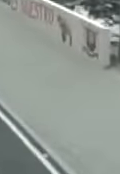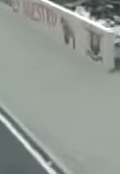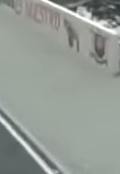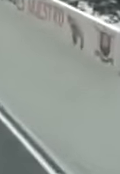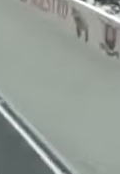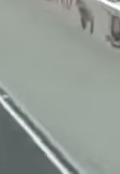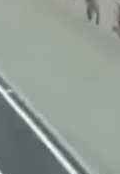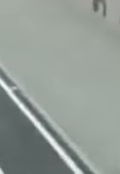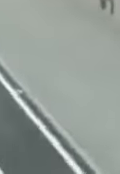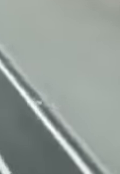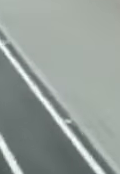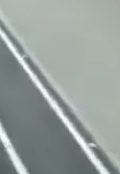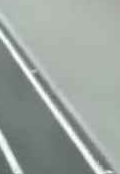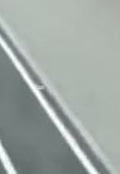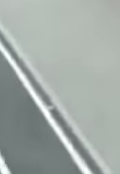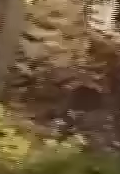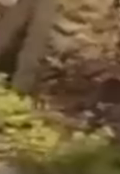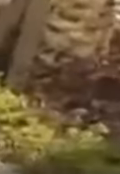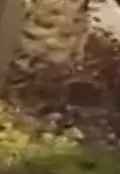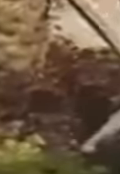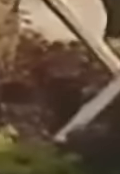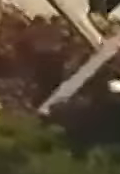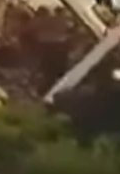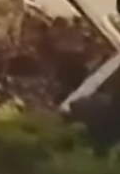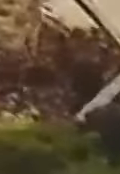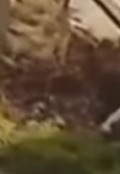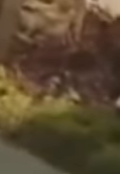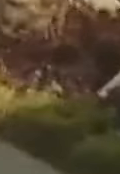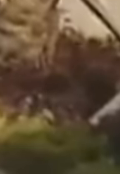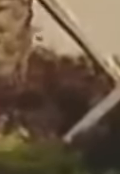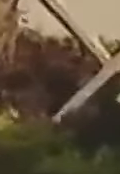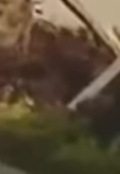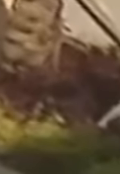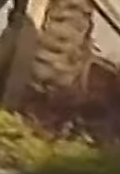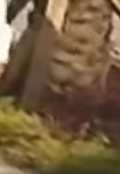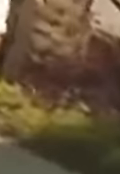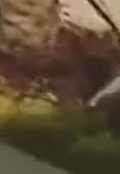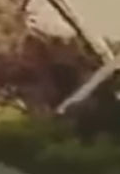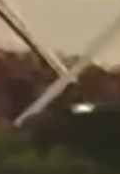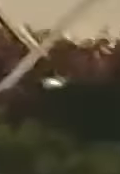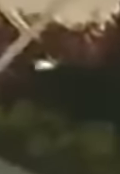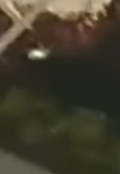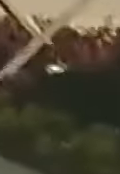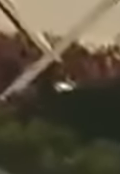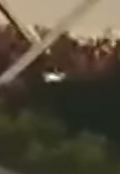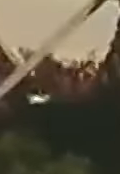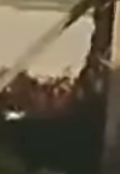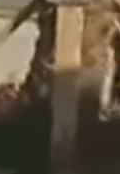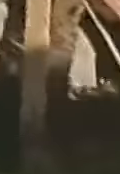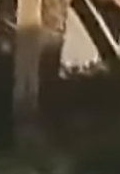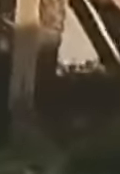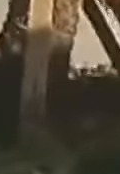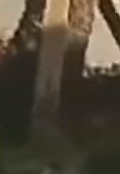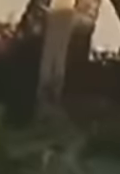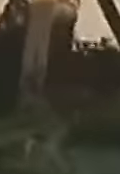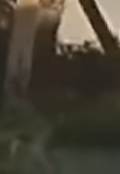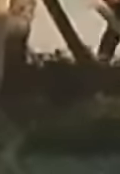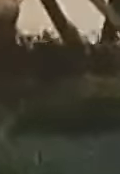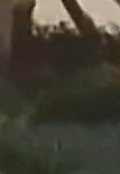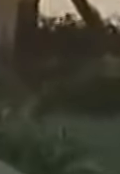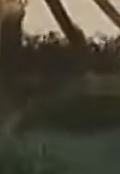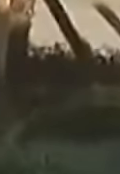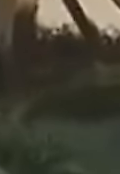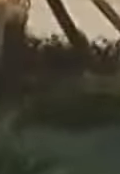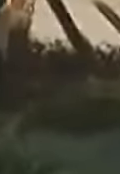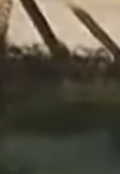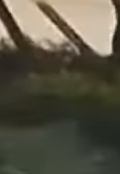Cate Alamar en el estado La Guaira, donde este viernes se realiza la inauguración de la cinta costera Paseo La Marina en sus dos